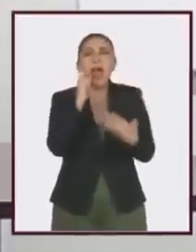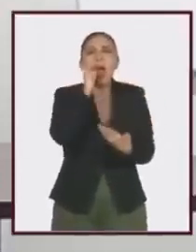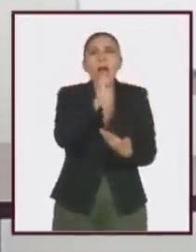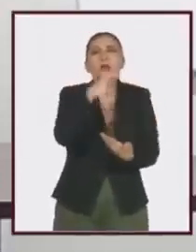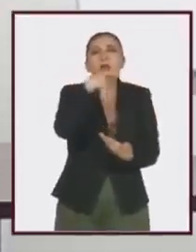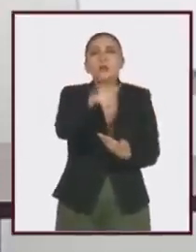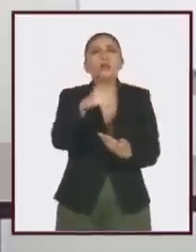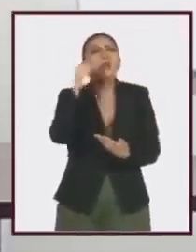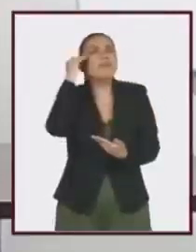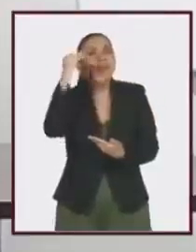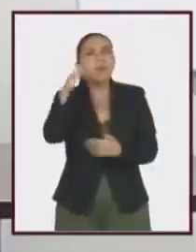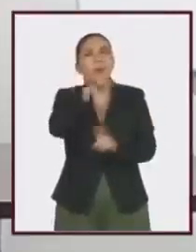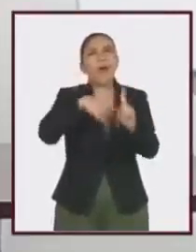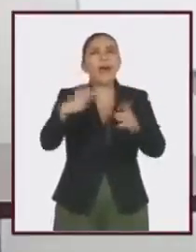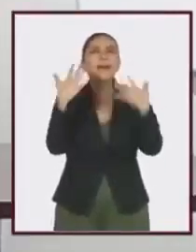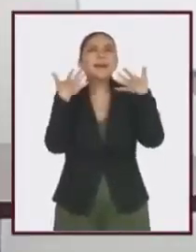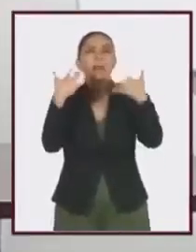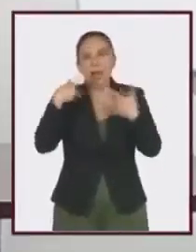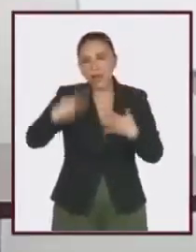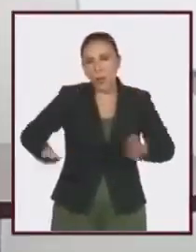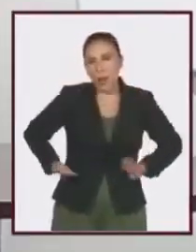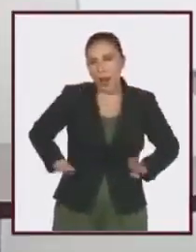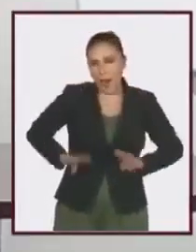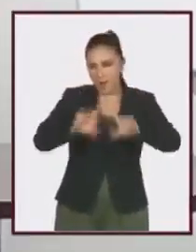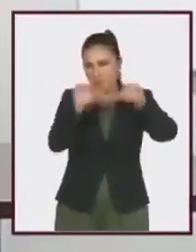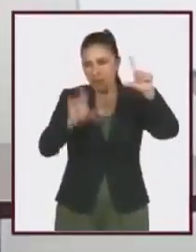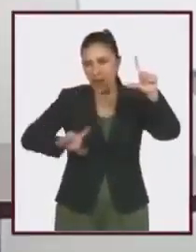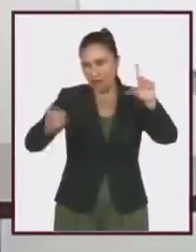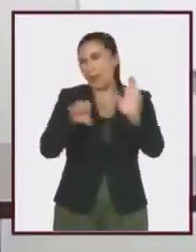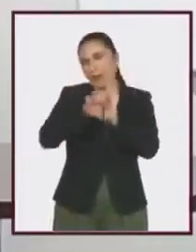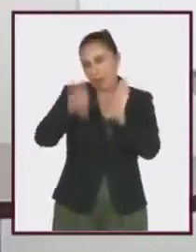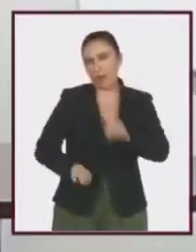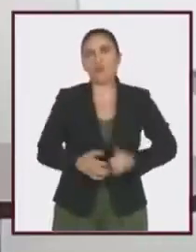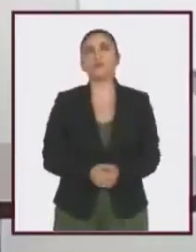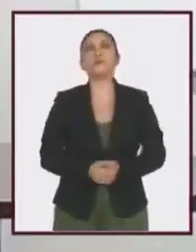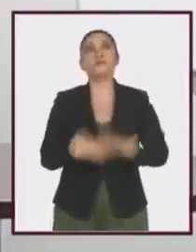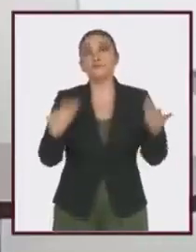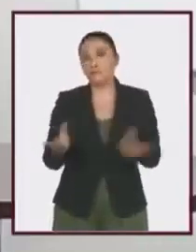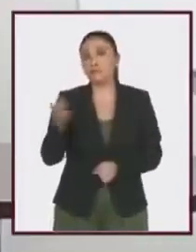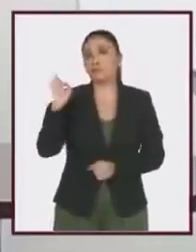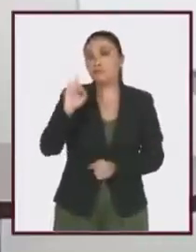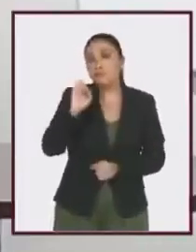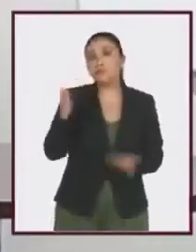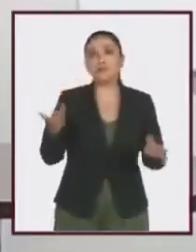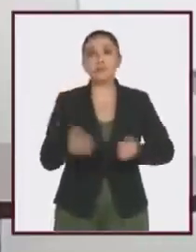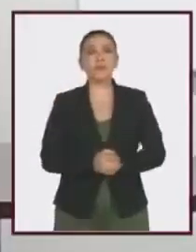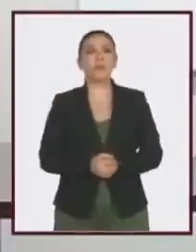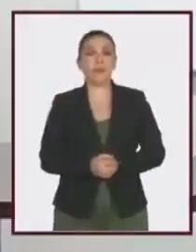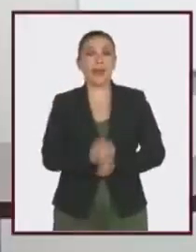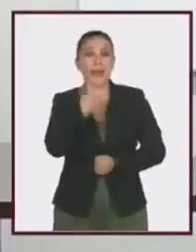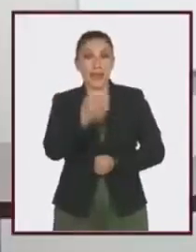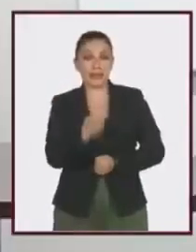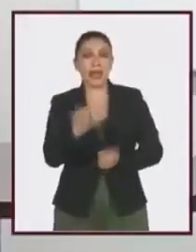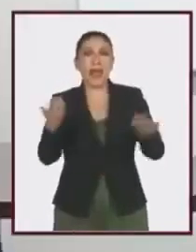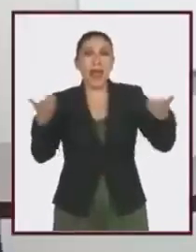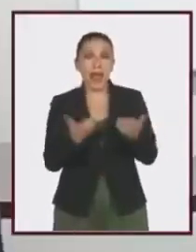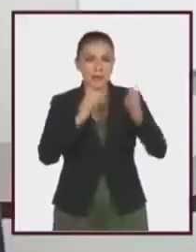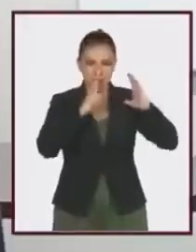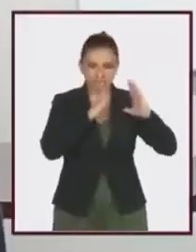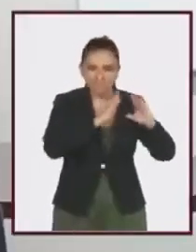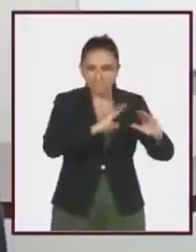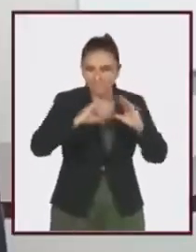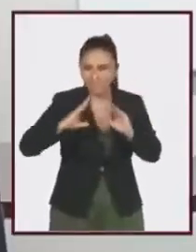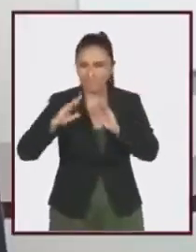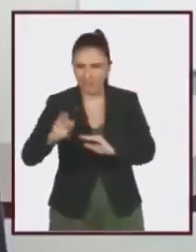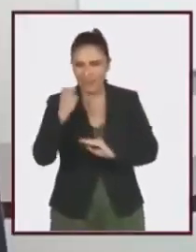los climas que tenemos en el país, ¿no? Entonces, si en el proceso de desarrollo de